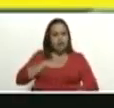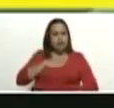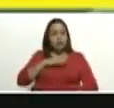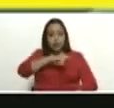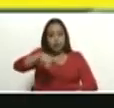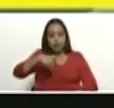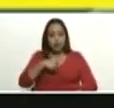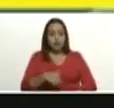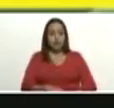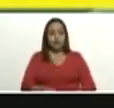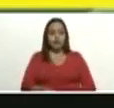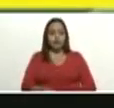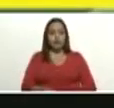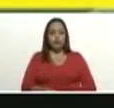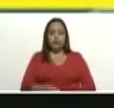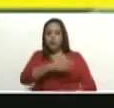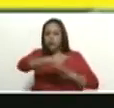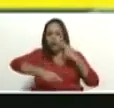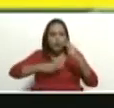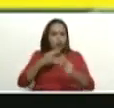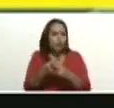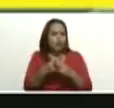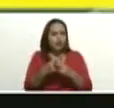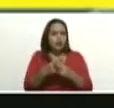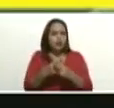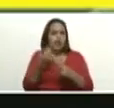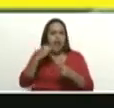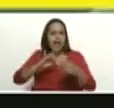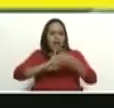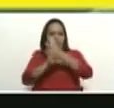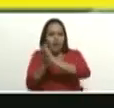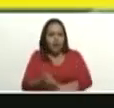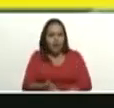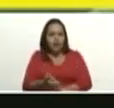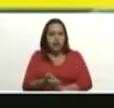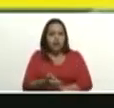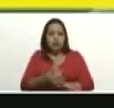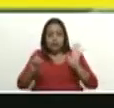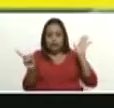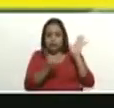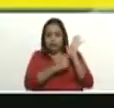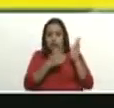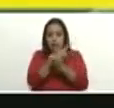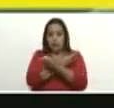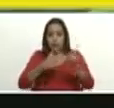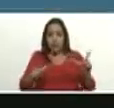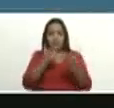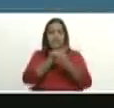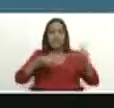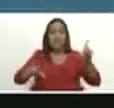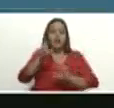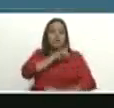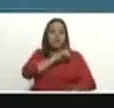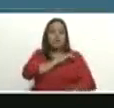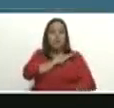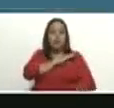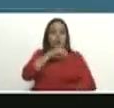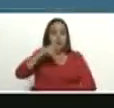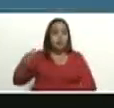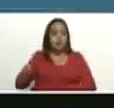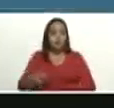nosotros, jamás se ha vulnerado la república, la democracia y las libertades del pueblo. Por el